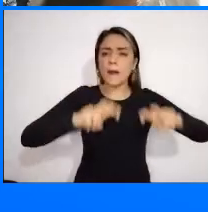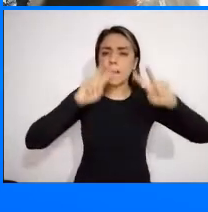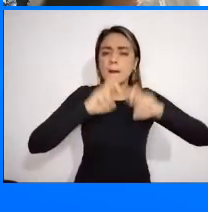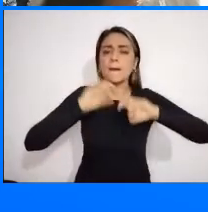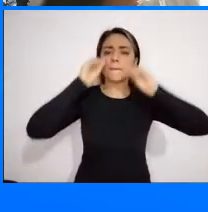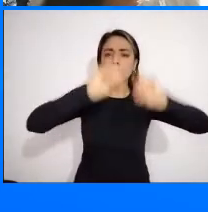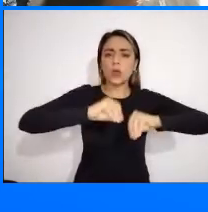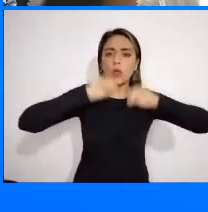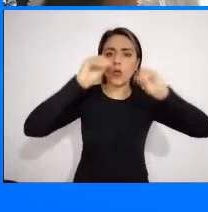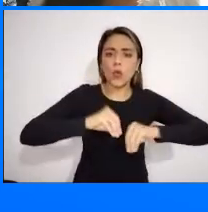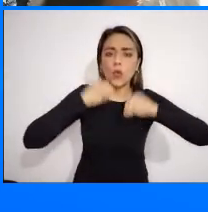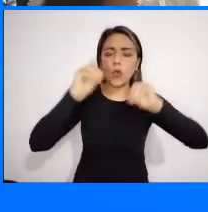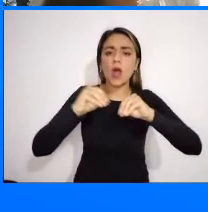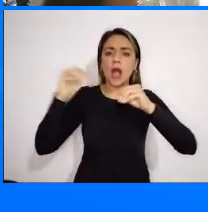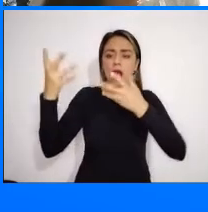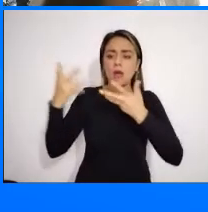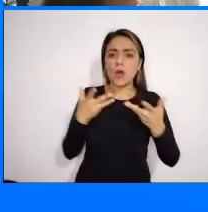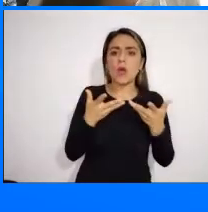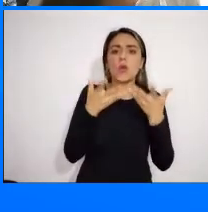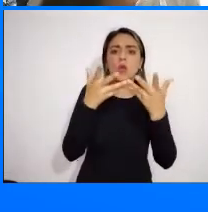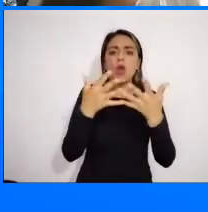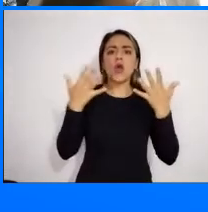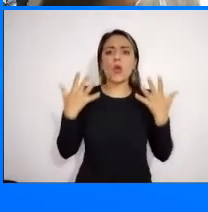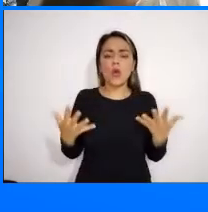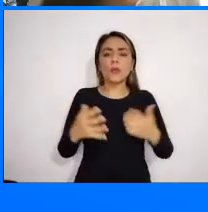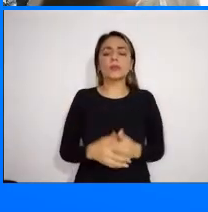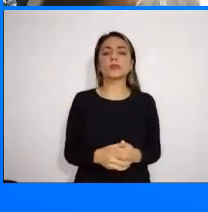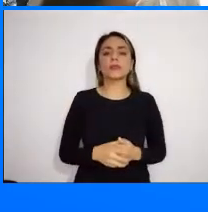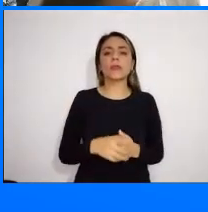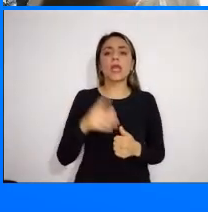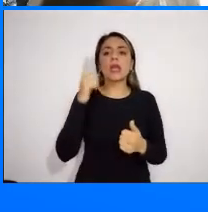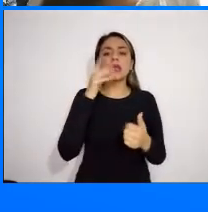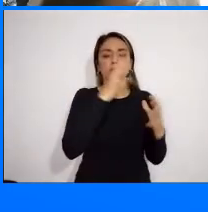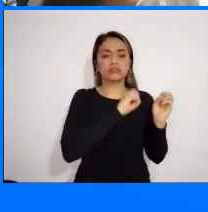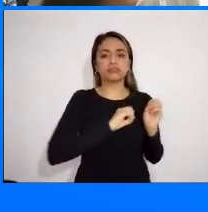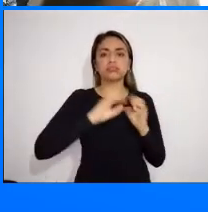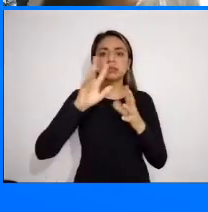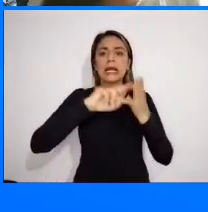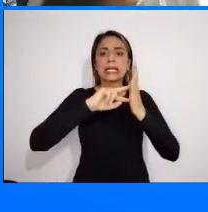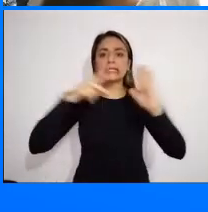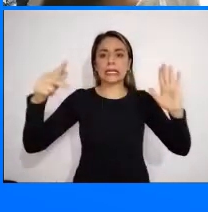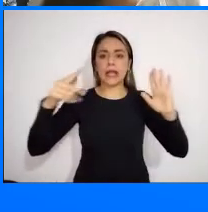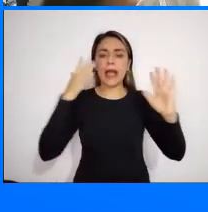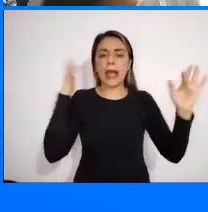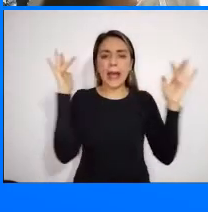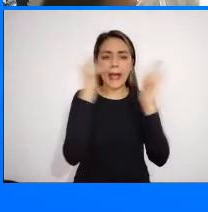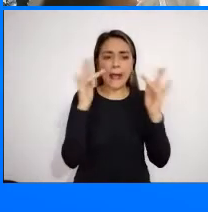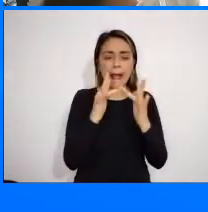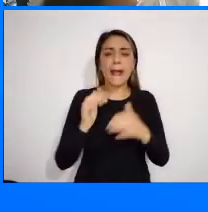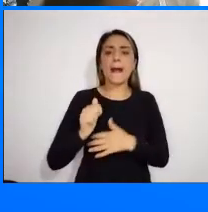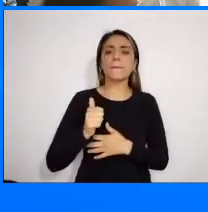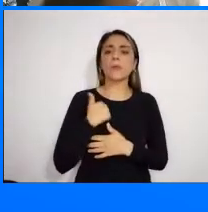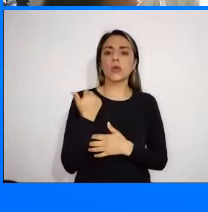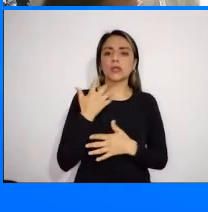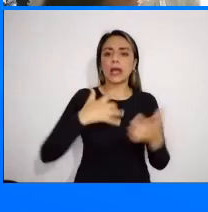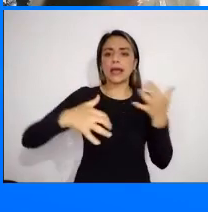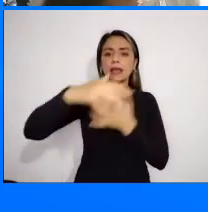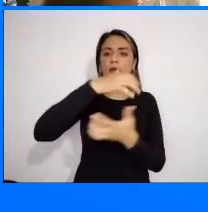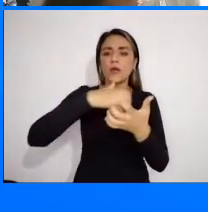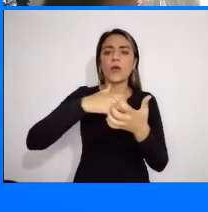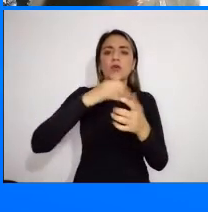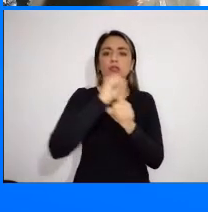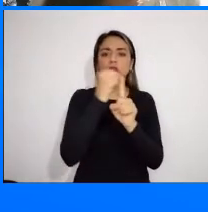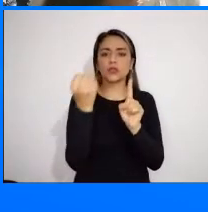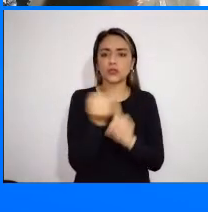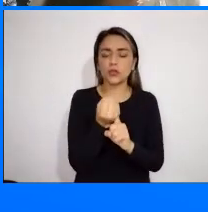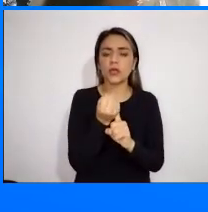capacitación, fomento, extensión y transferencia de tecnologías apropiadas para el aprovechamiento ecológico, cultural, social